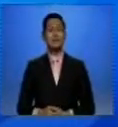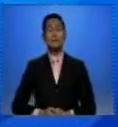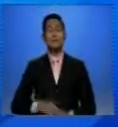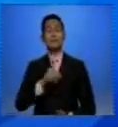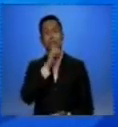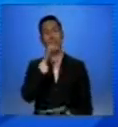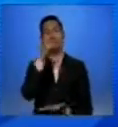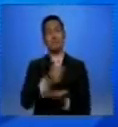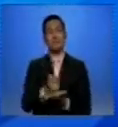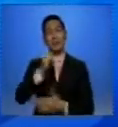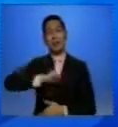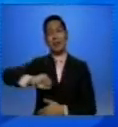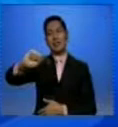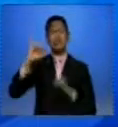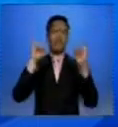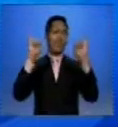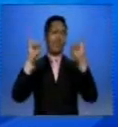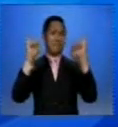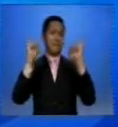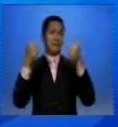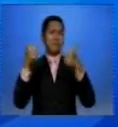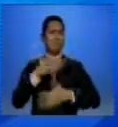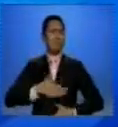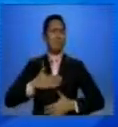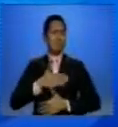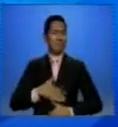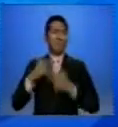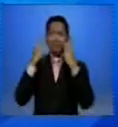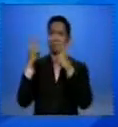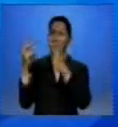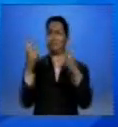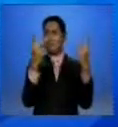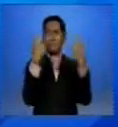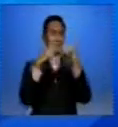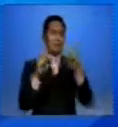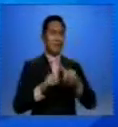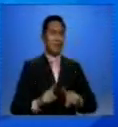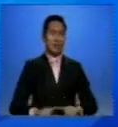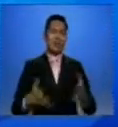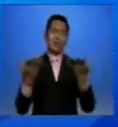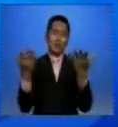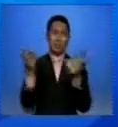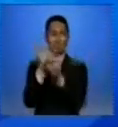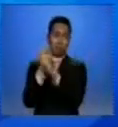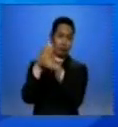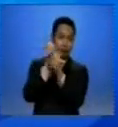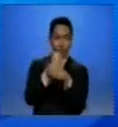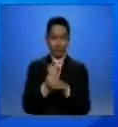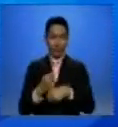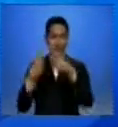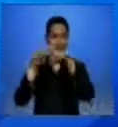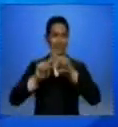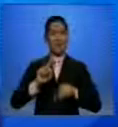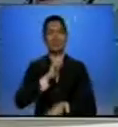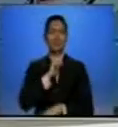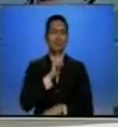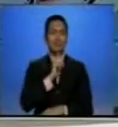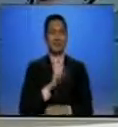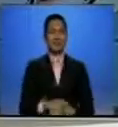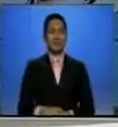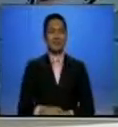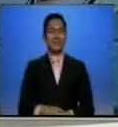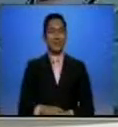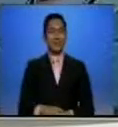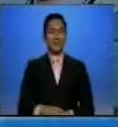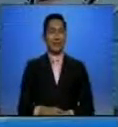un paseo muy divertido, muy entretenido, donde se puede observar y disfrutar de la creatividad de estos artesanos guayaquileños.